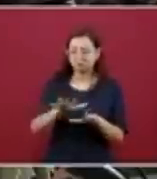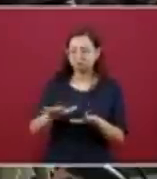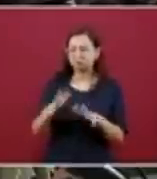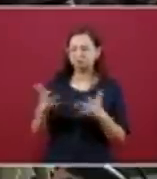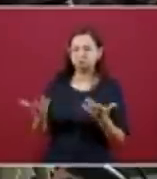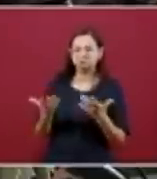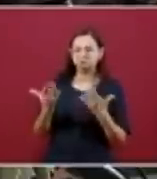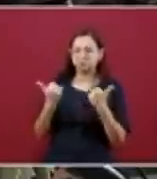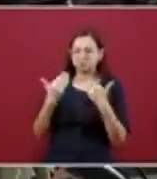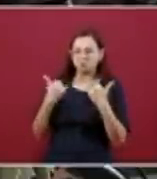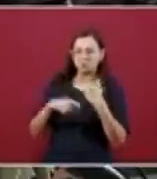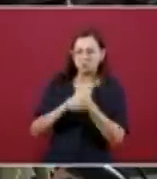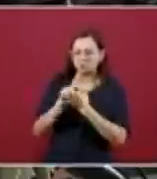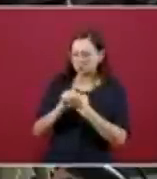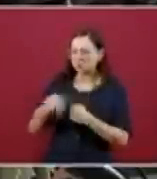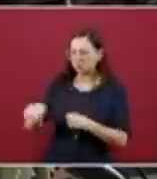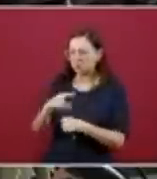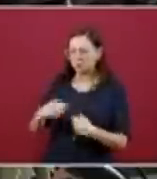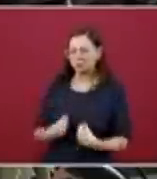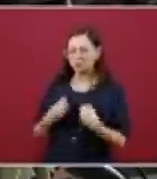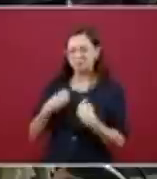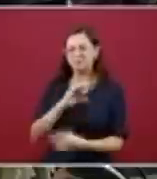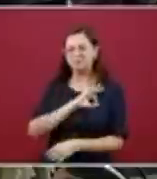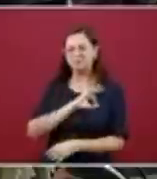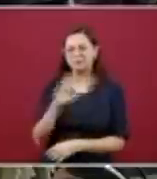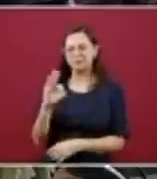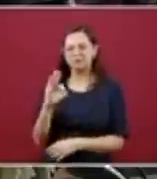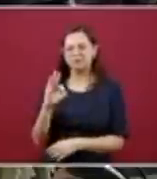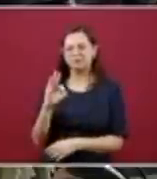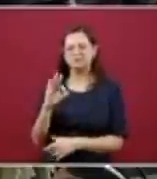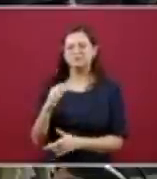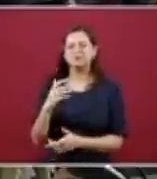islas, toda vez que también en el